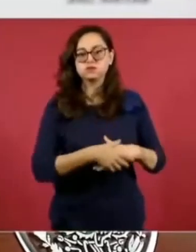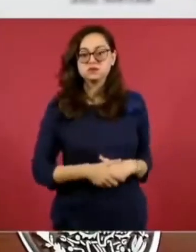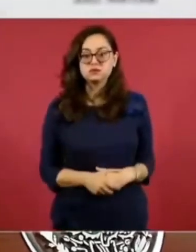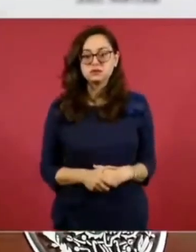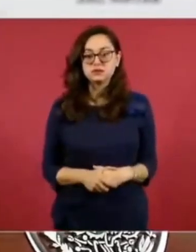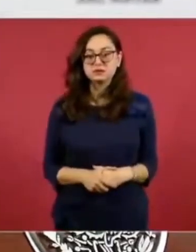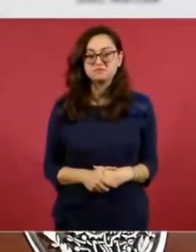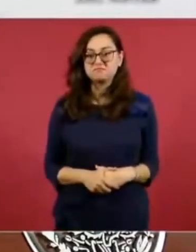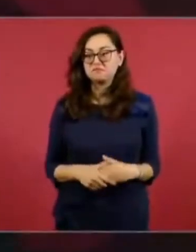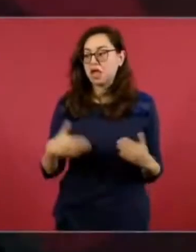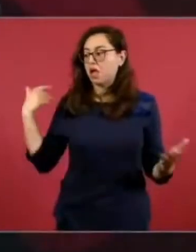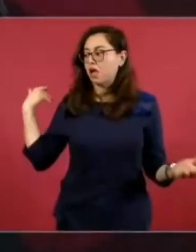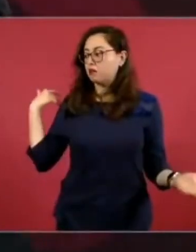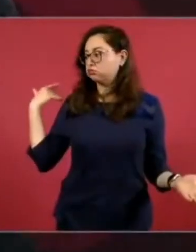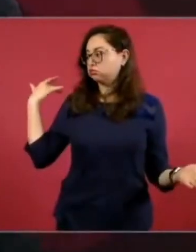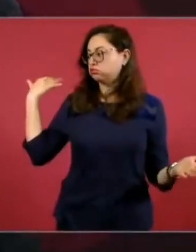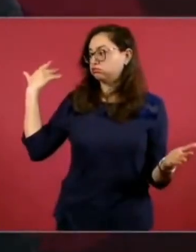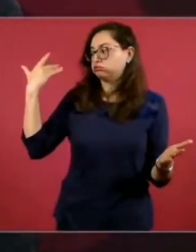y con Salinas